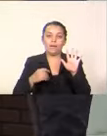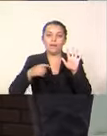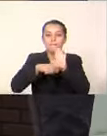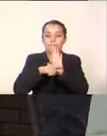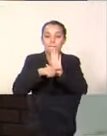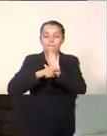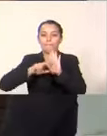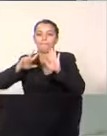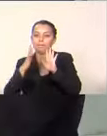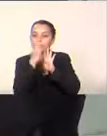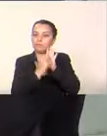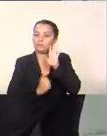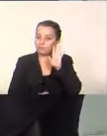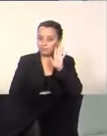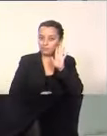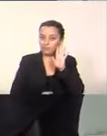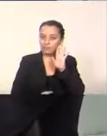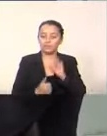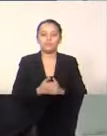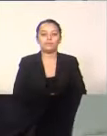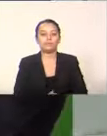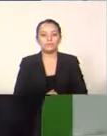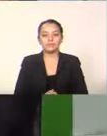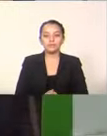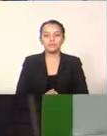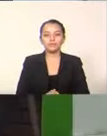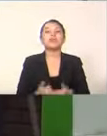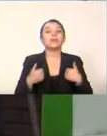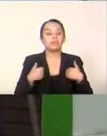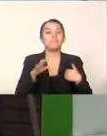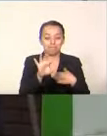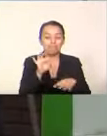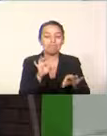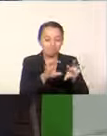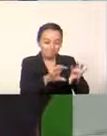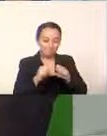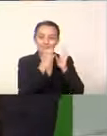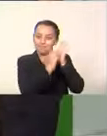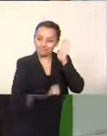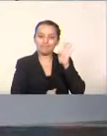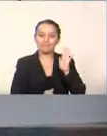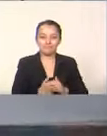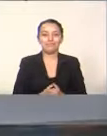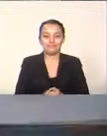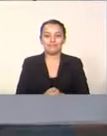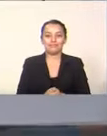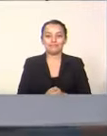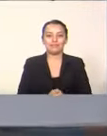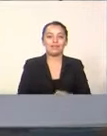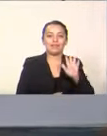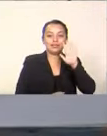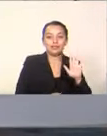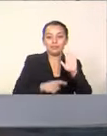las decenas. Sí. Excelente, también me gusta mucho quitar y ya lo he resuelto. Entonces me quedan 1. ¿Cuánto es 5 menos 3?